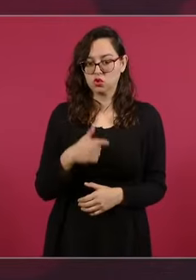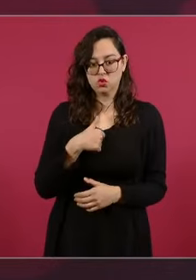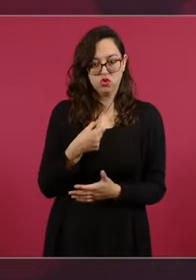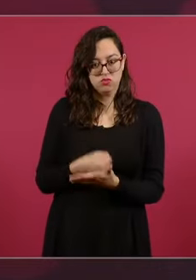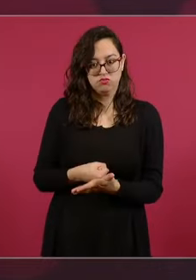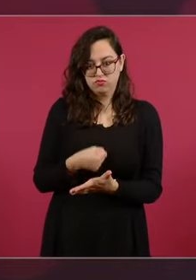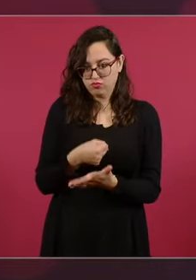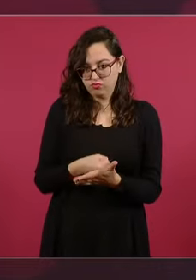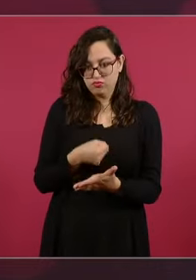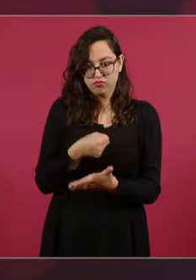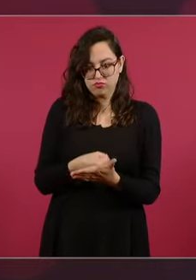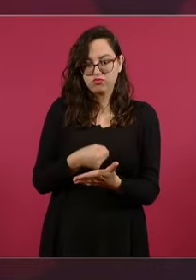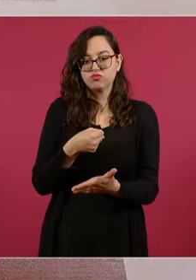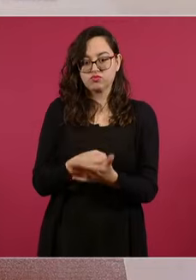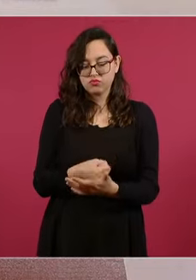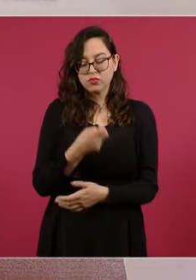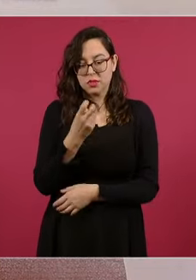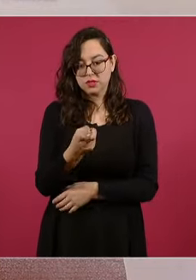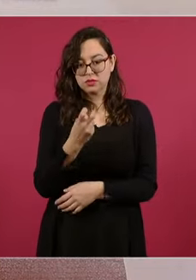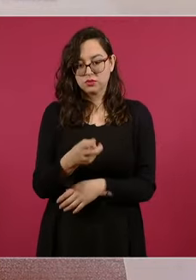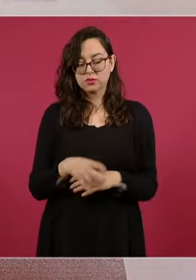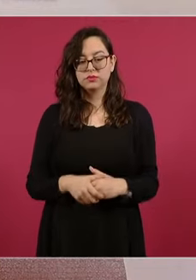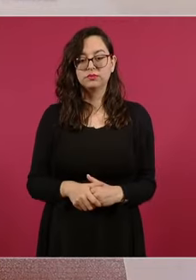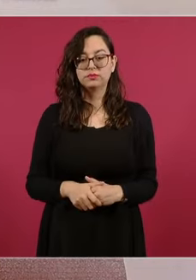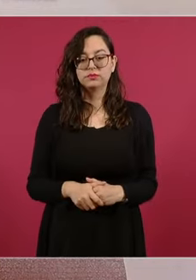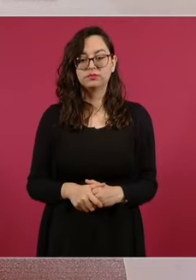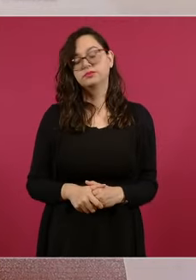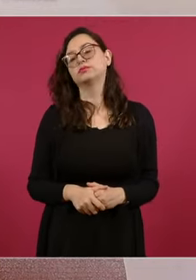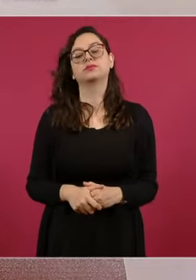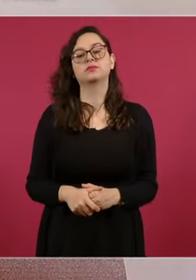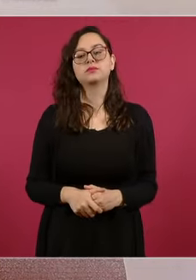viendo eso, básicamente.